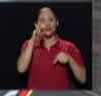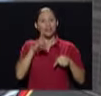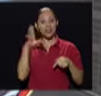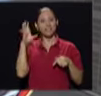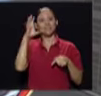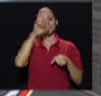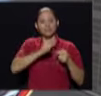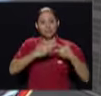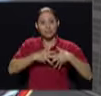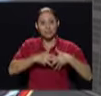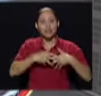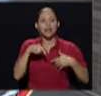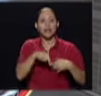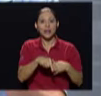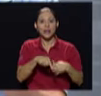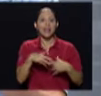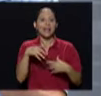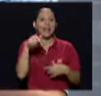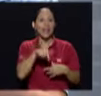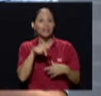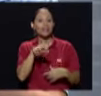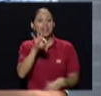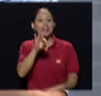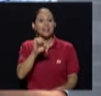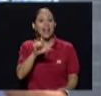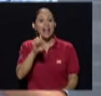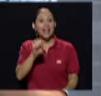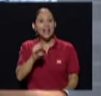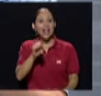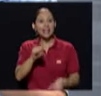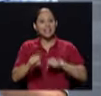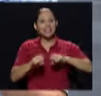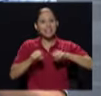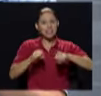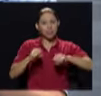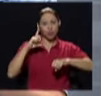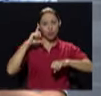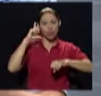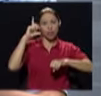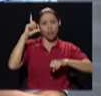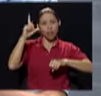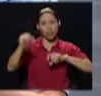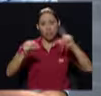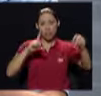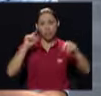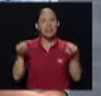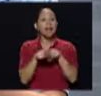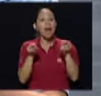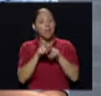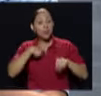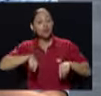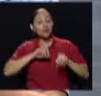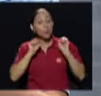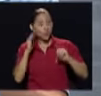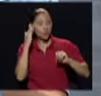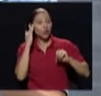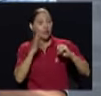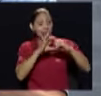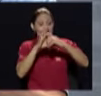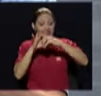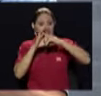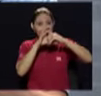registra el temblor, para los sismos muy grandes. Estos telesismos que llamamos sismos distantes nos permiten también conocer el interior de la Tierra